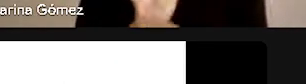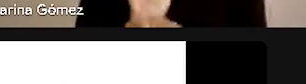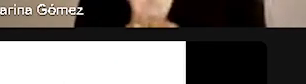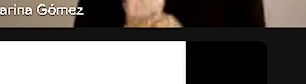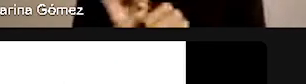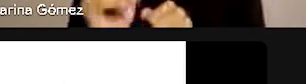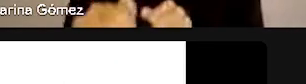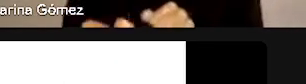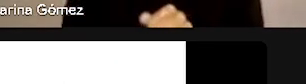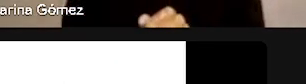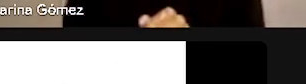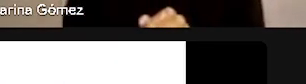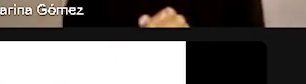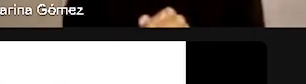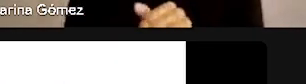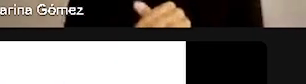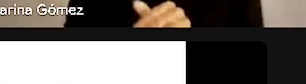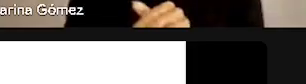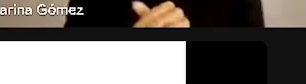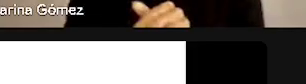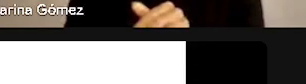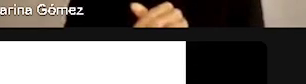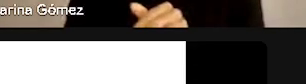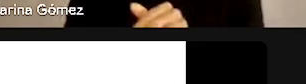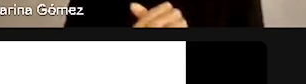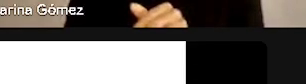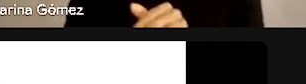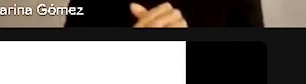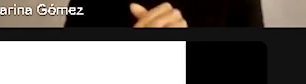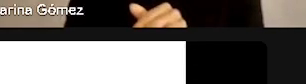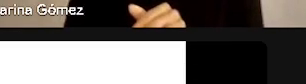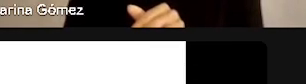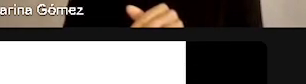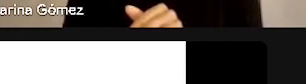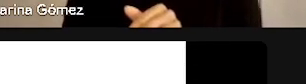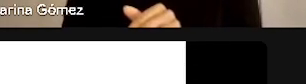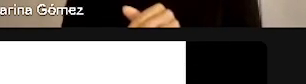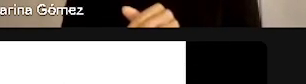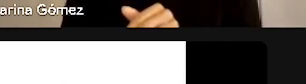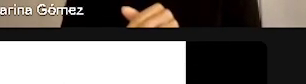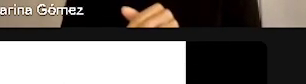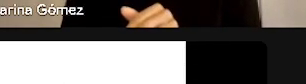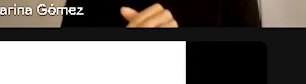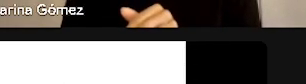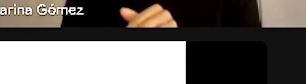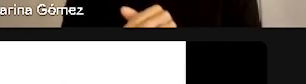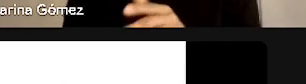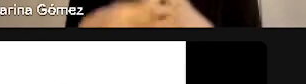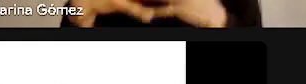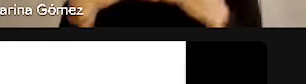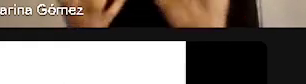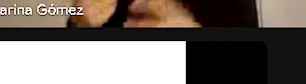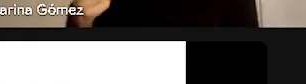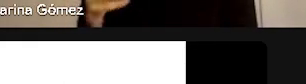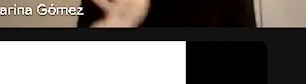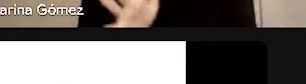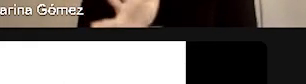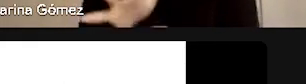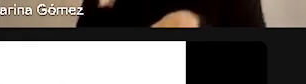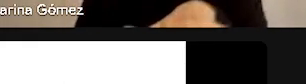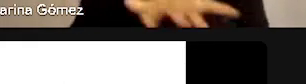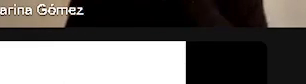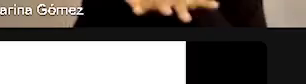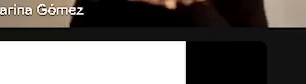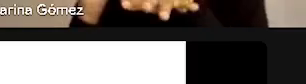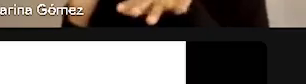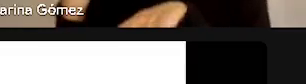diferentes comunidades, es también entrar en qué concepción tiene cada uno de ellos, cada una, sobre